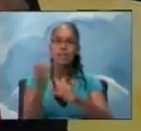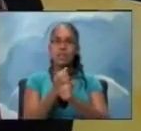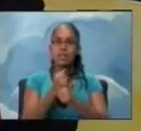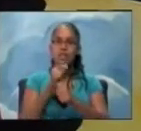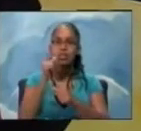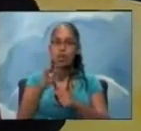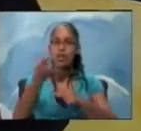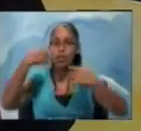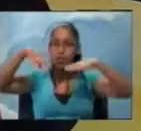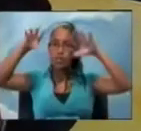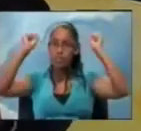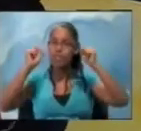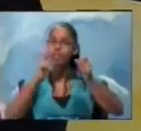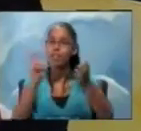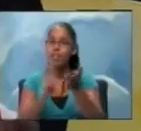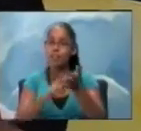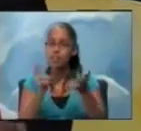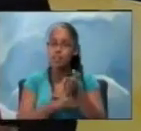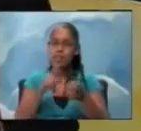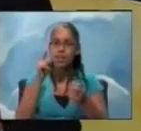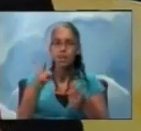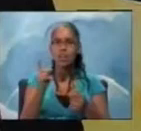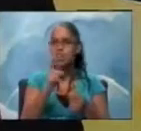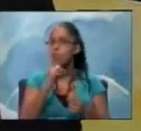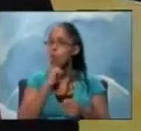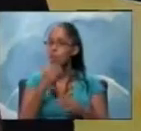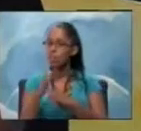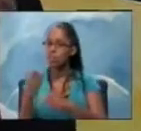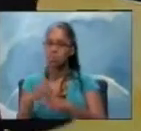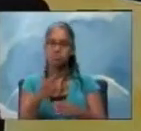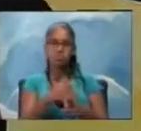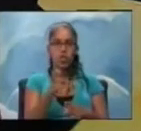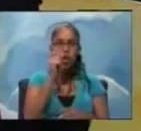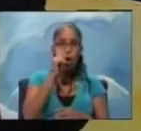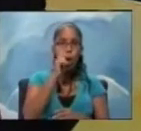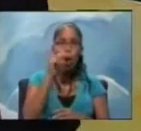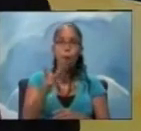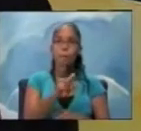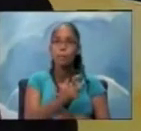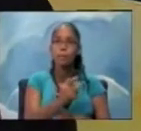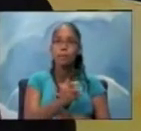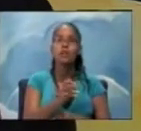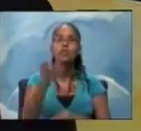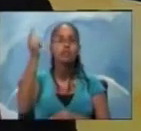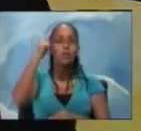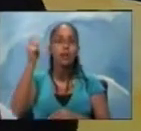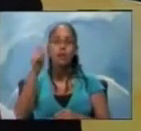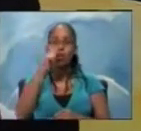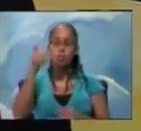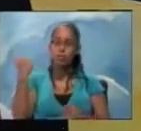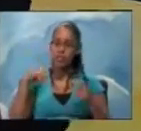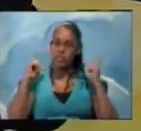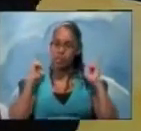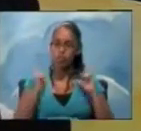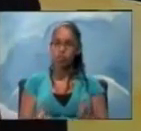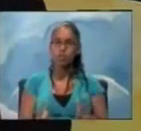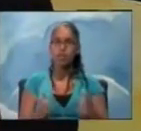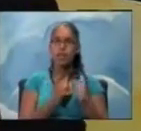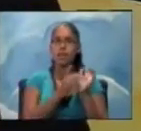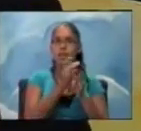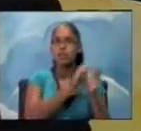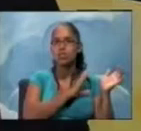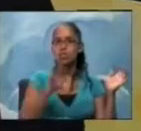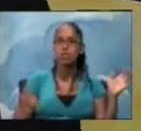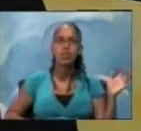ellos entendían de verdad que él no era cualquiera. Ellos sabían que el hombre tenía autoridad, que Jesucristo sanaba a